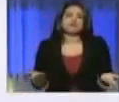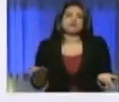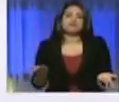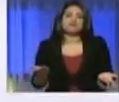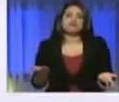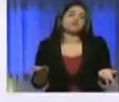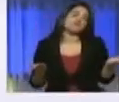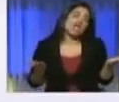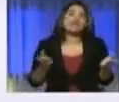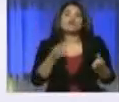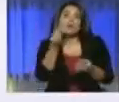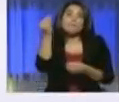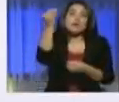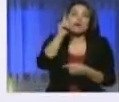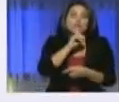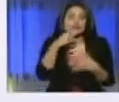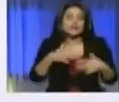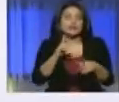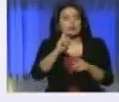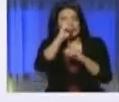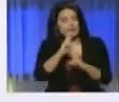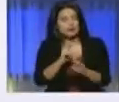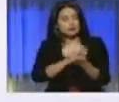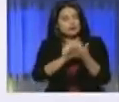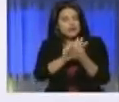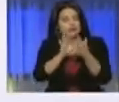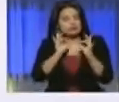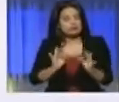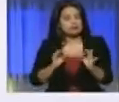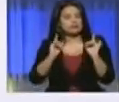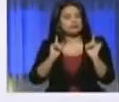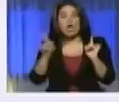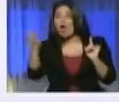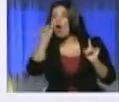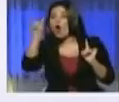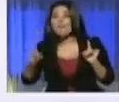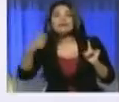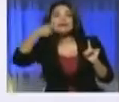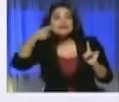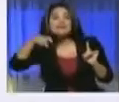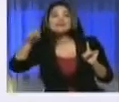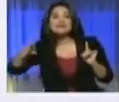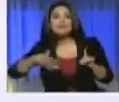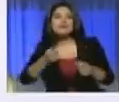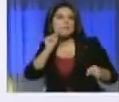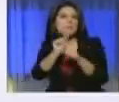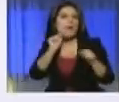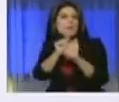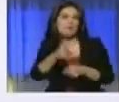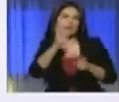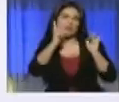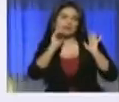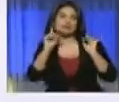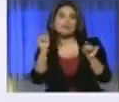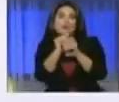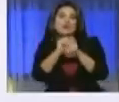es horario infantil. ¿No? Mario Silva sí le puede decir otras cosas ahora en el